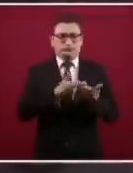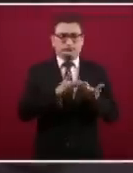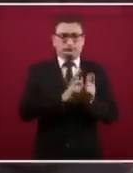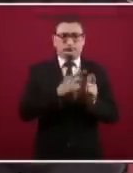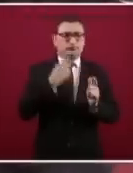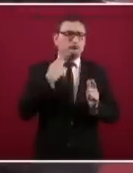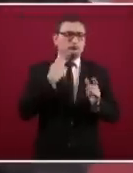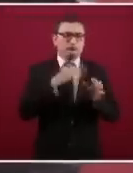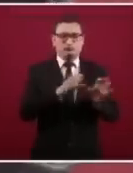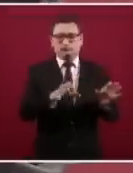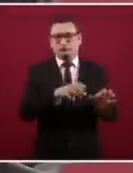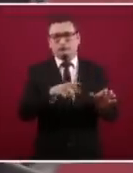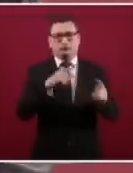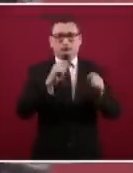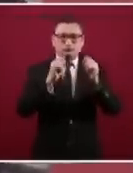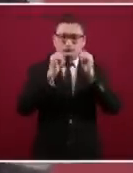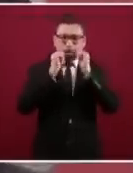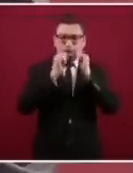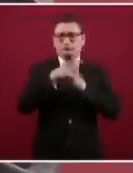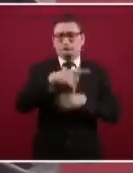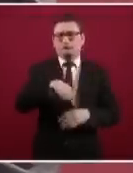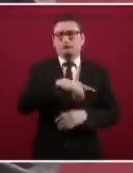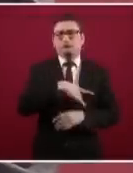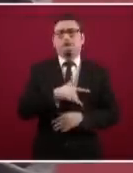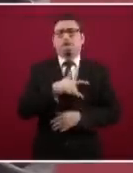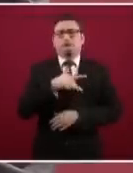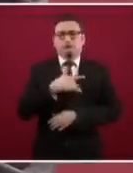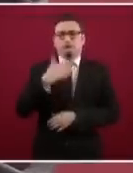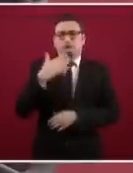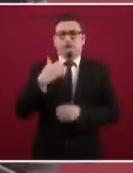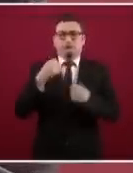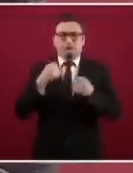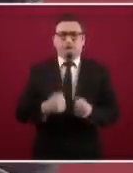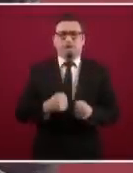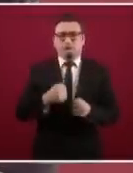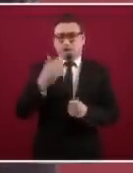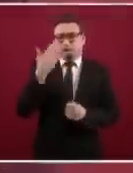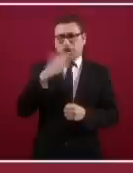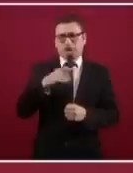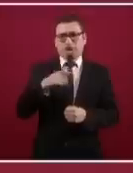la convicción de que